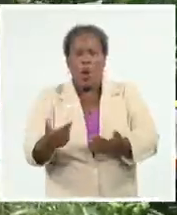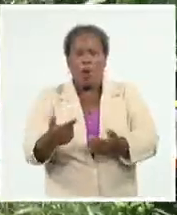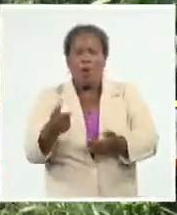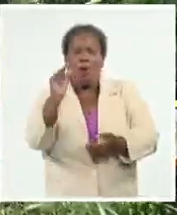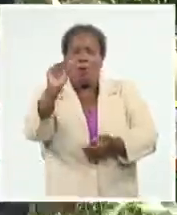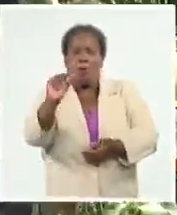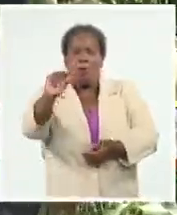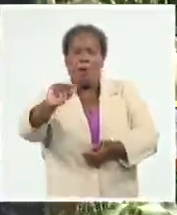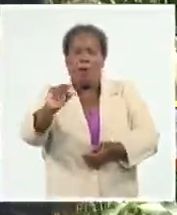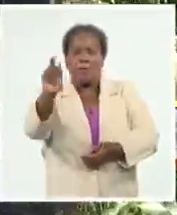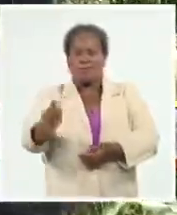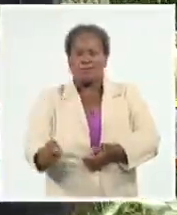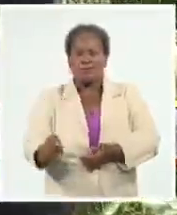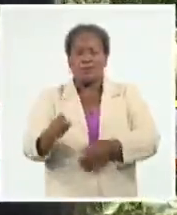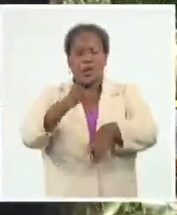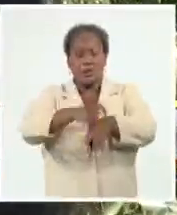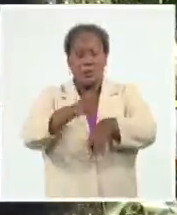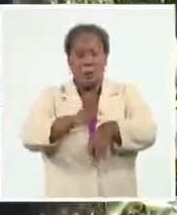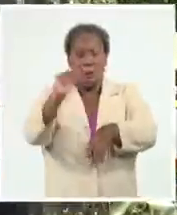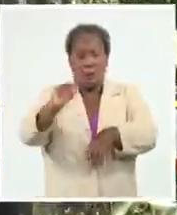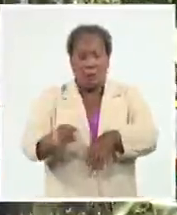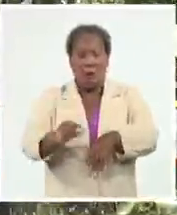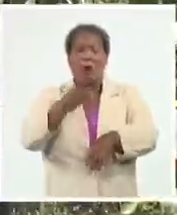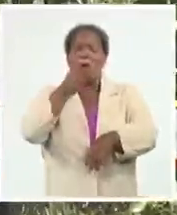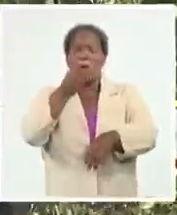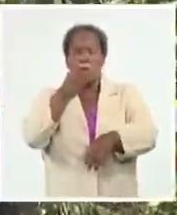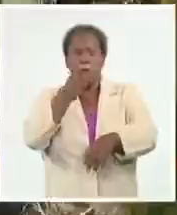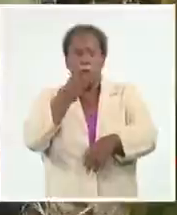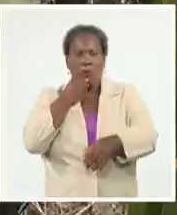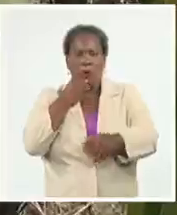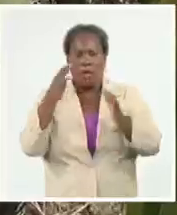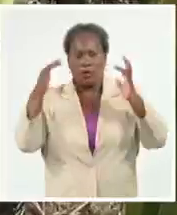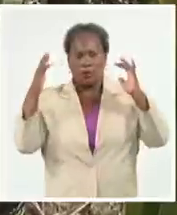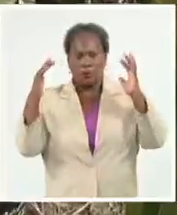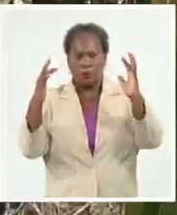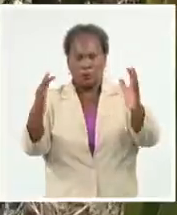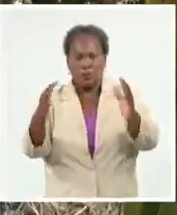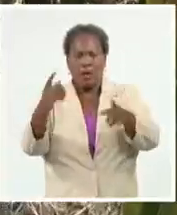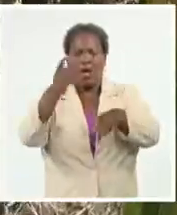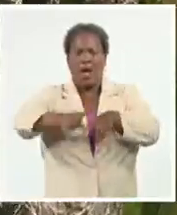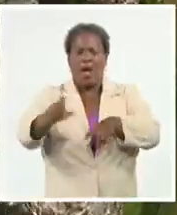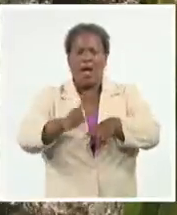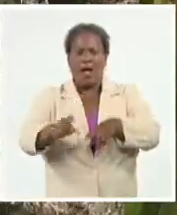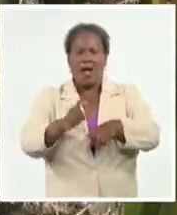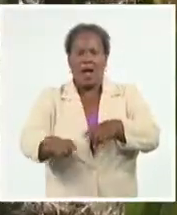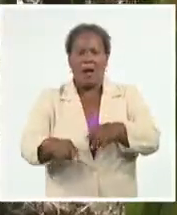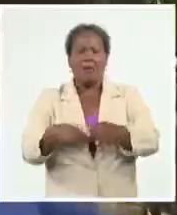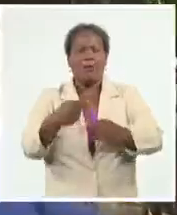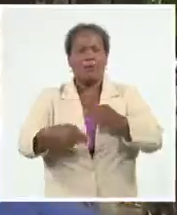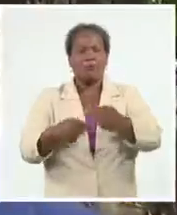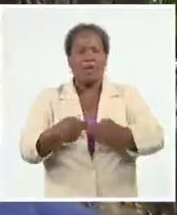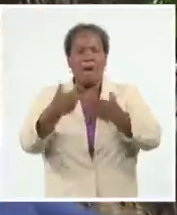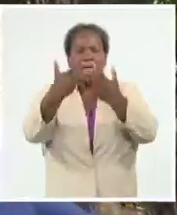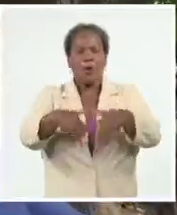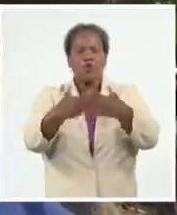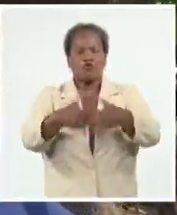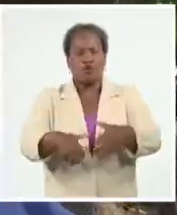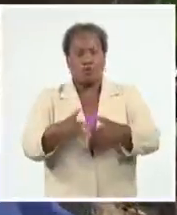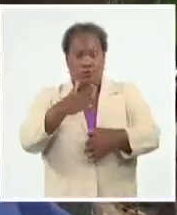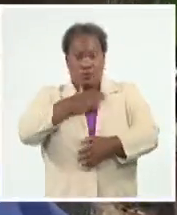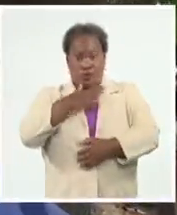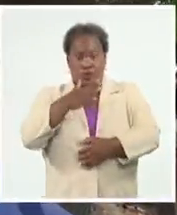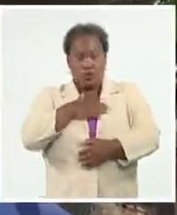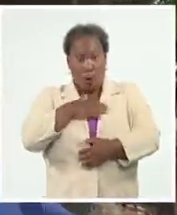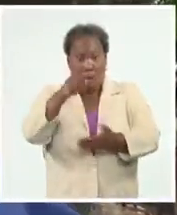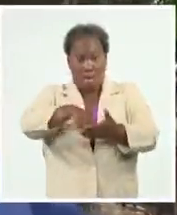y tiempo se puede derribar un monte de marabú y convertirlo en un pequeño polo productivo. Produzco mi plan de